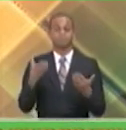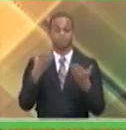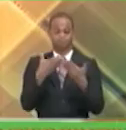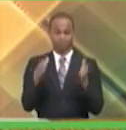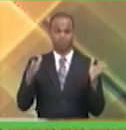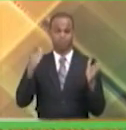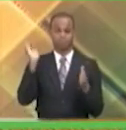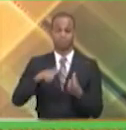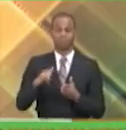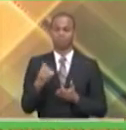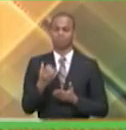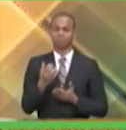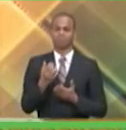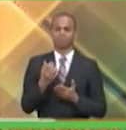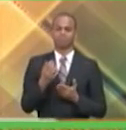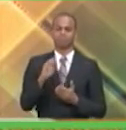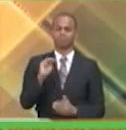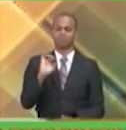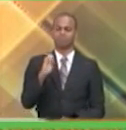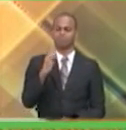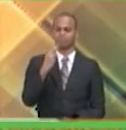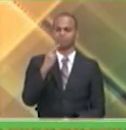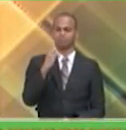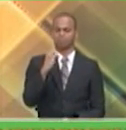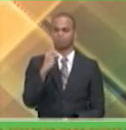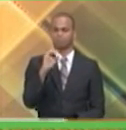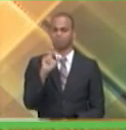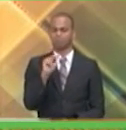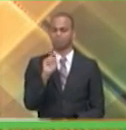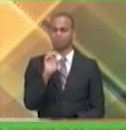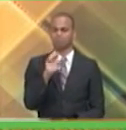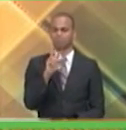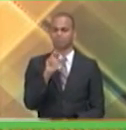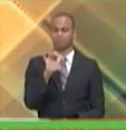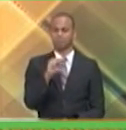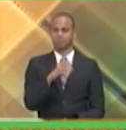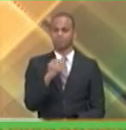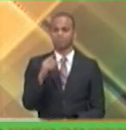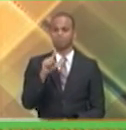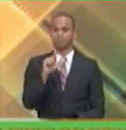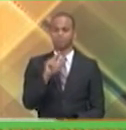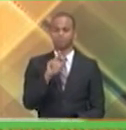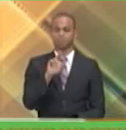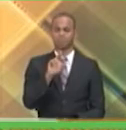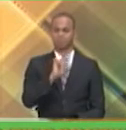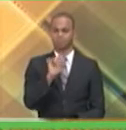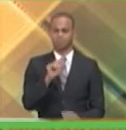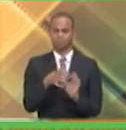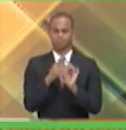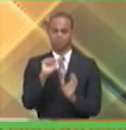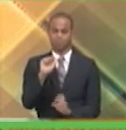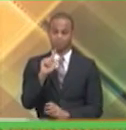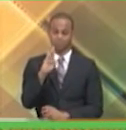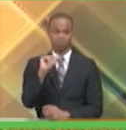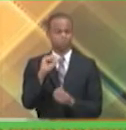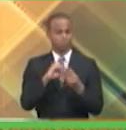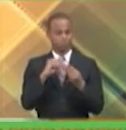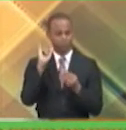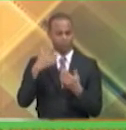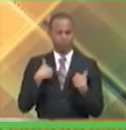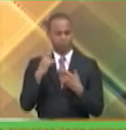puerta, que Máximo Nieves Correa y Luz del Alba nos dijeron, tenemos un proyecto,